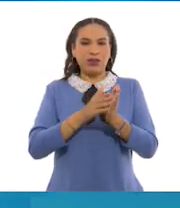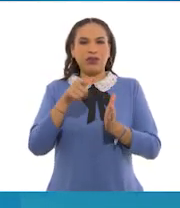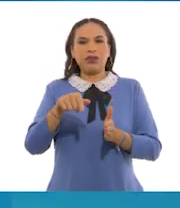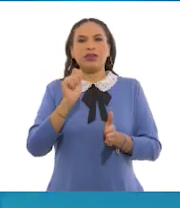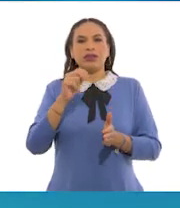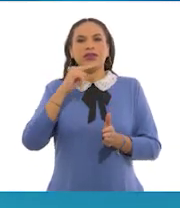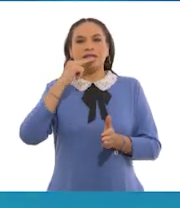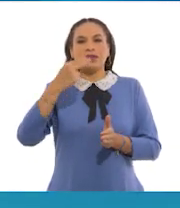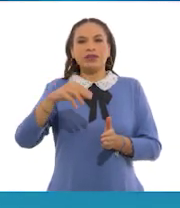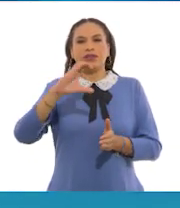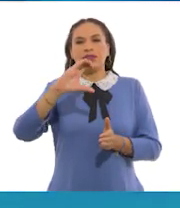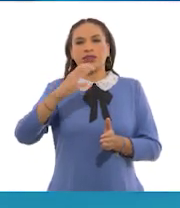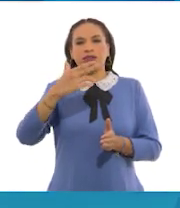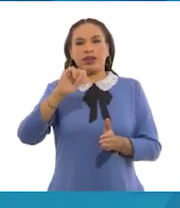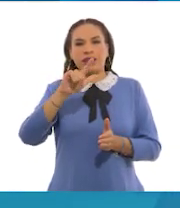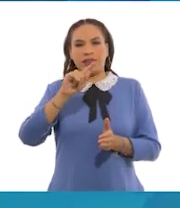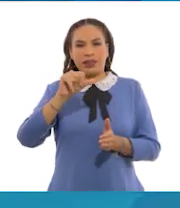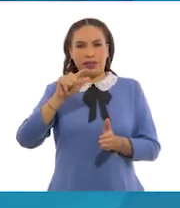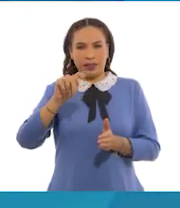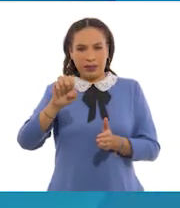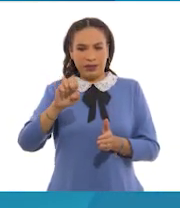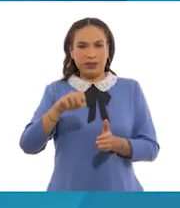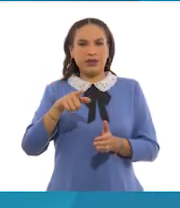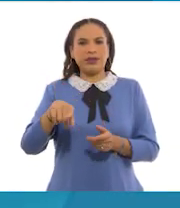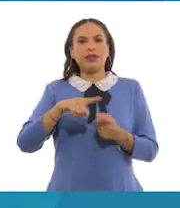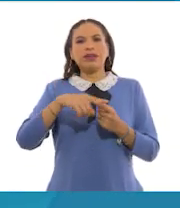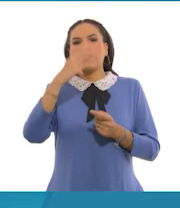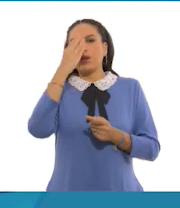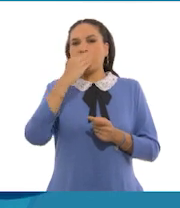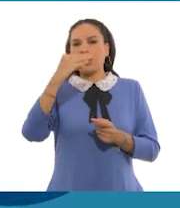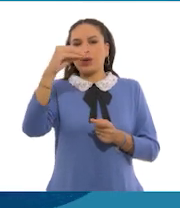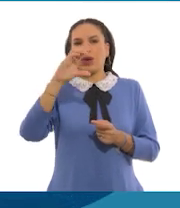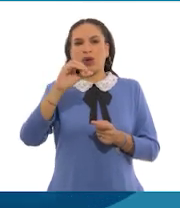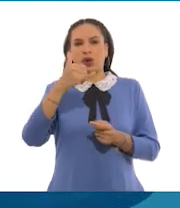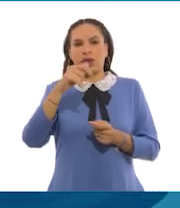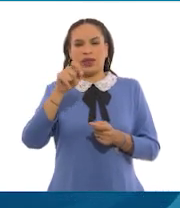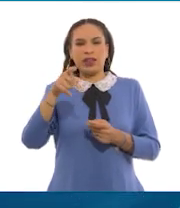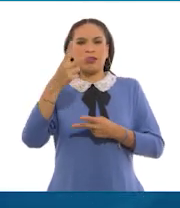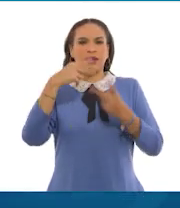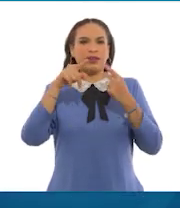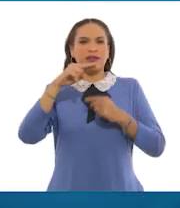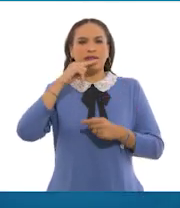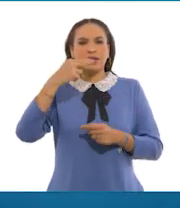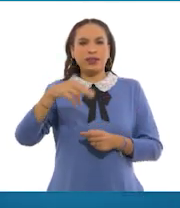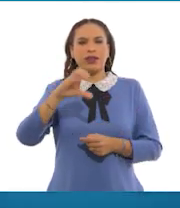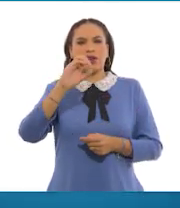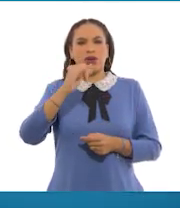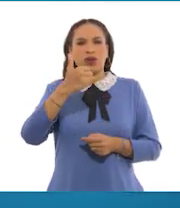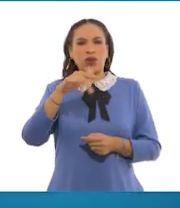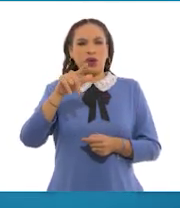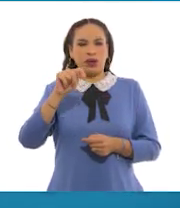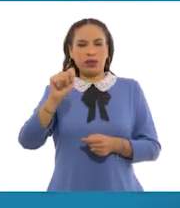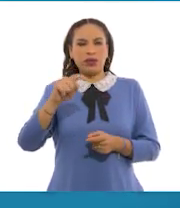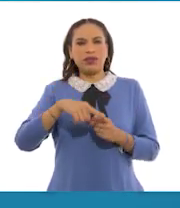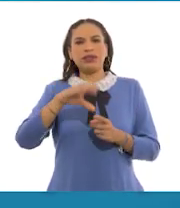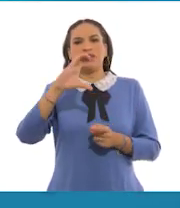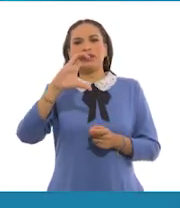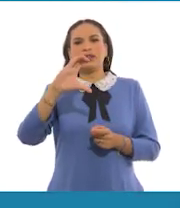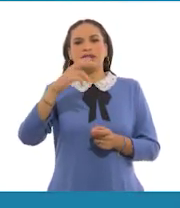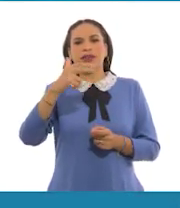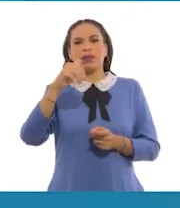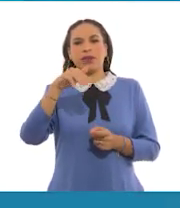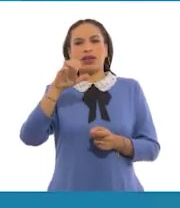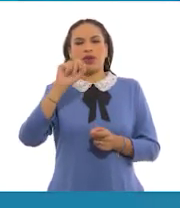náhuatl xocatl, ¿verdad? Y coyote también viene del náhuatl y es coyotl. O chamaco, que viene